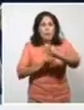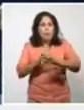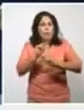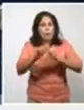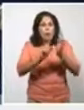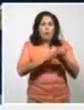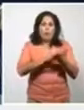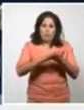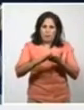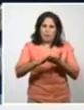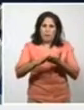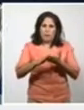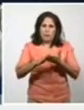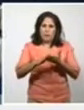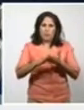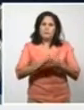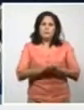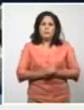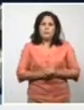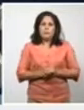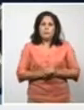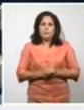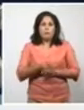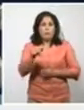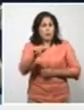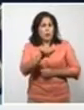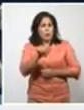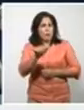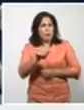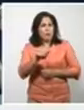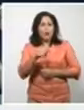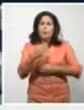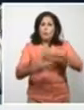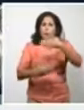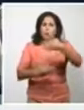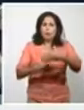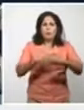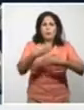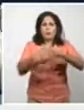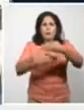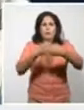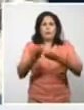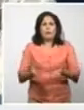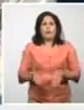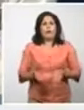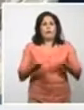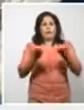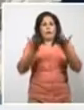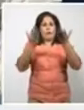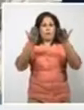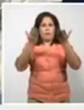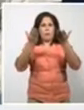Ahora, hay también, porque hay un proceso de recuperación